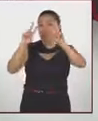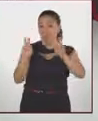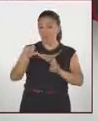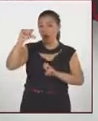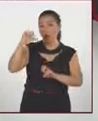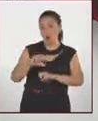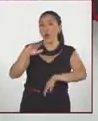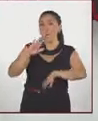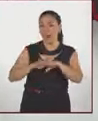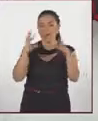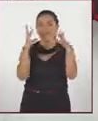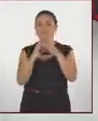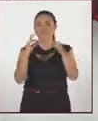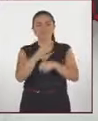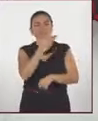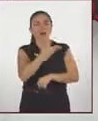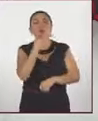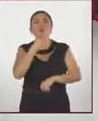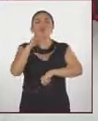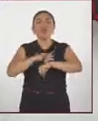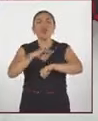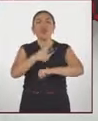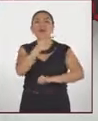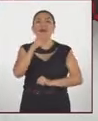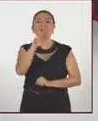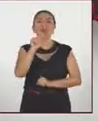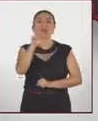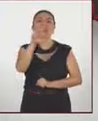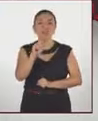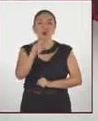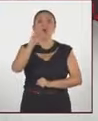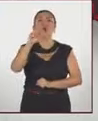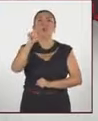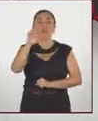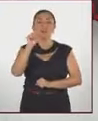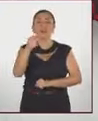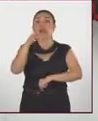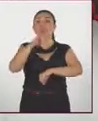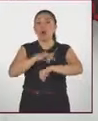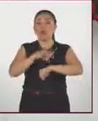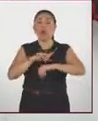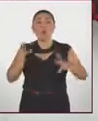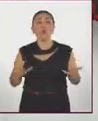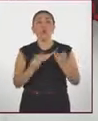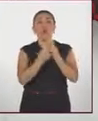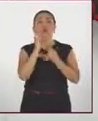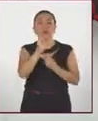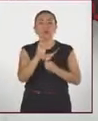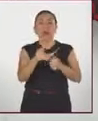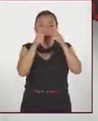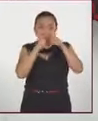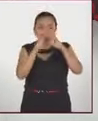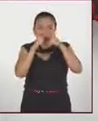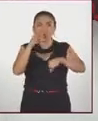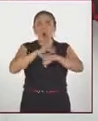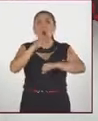de este tema nos acompaña el doctor Gerardo Cortés Aguilar, médico adscrito al Servicio de Ortopedia y